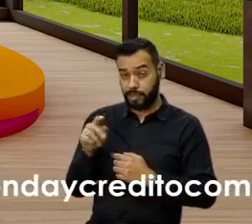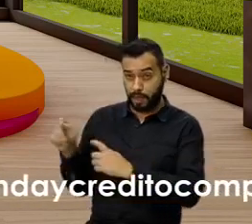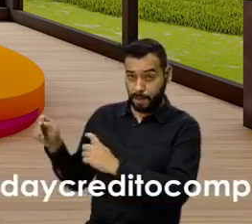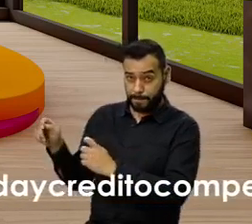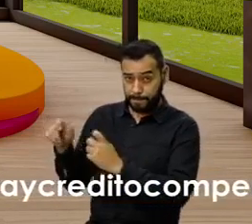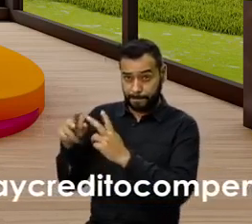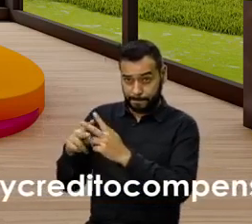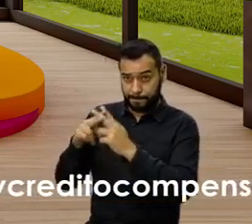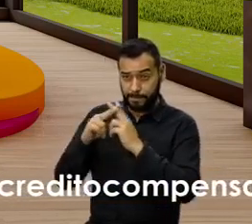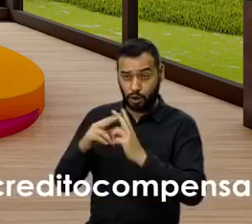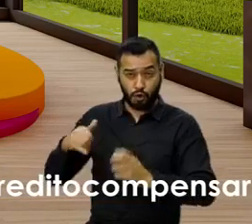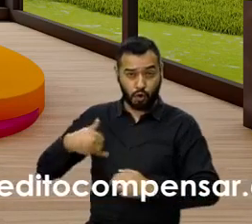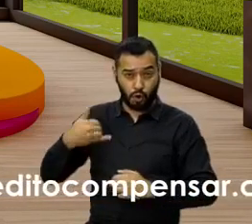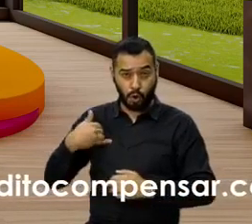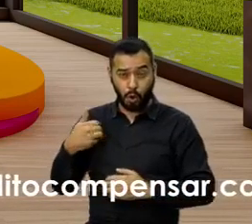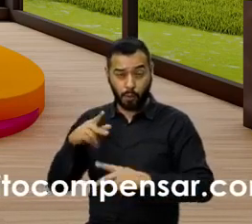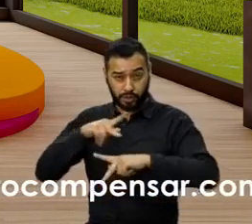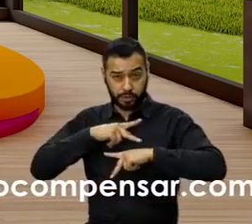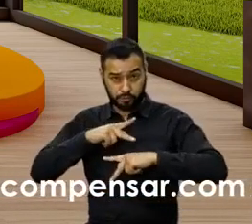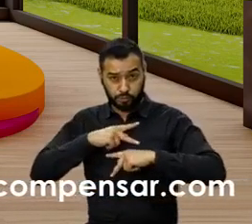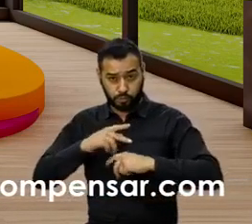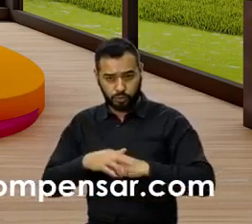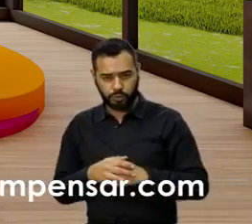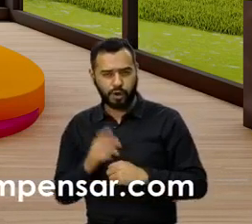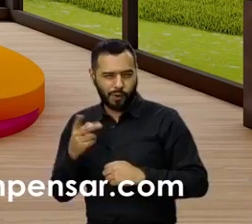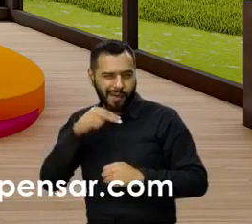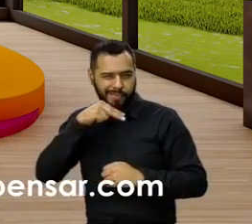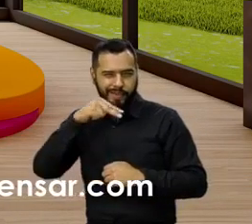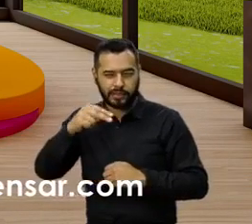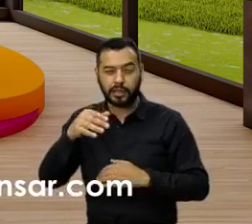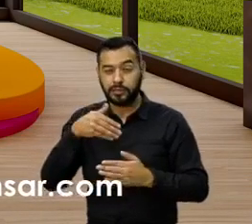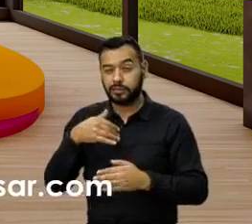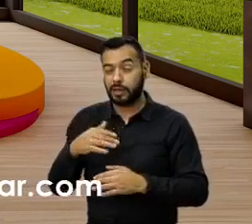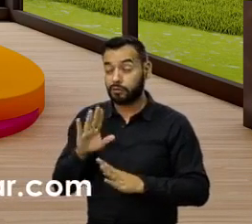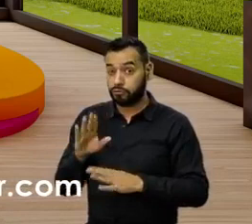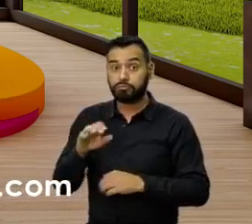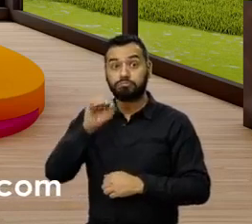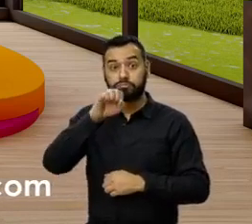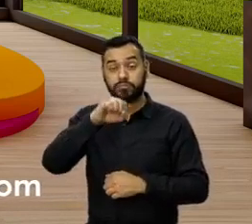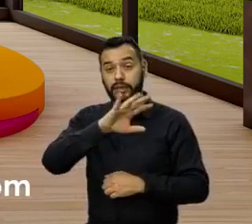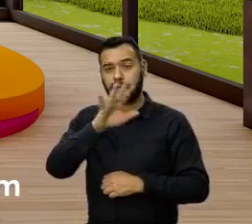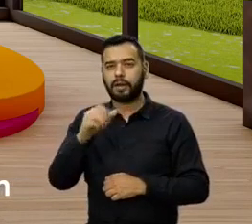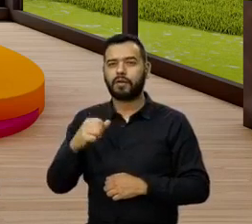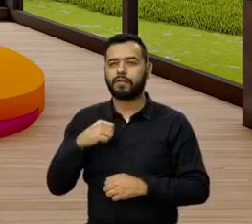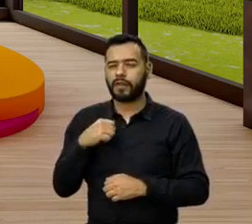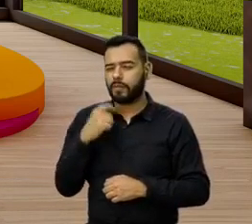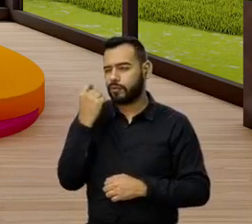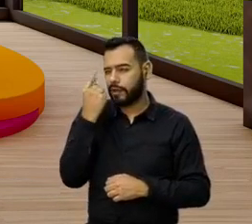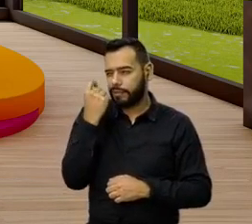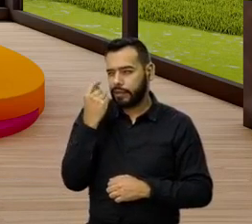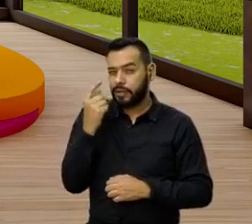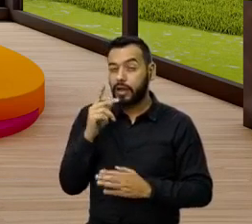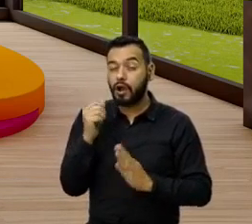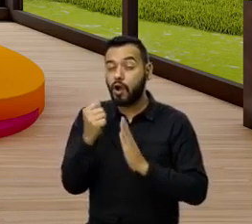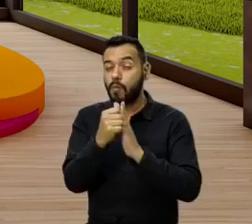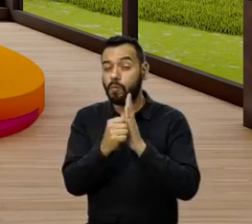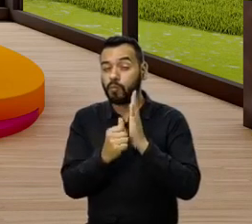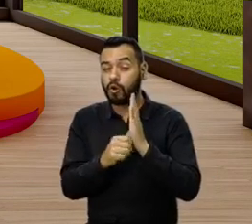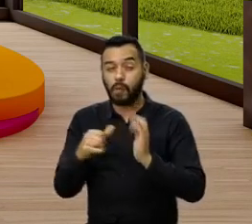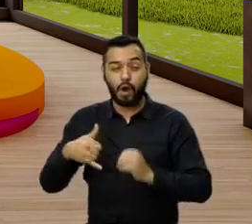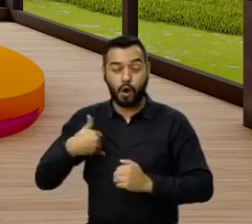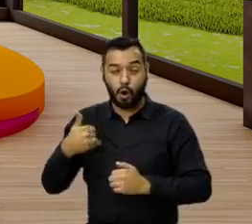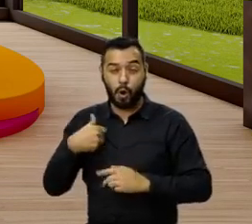crédito jóvenes propietarios que estamos como en tendencia con todo claro que sí bueno tenemos que entender un poco que el programa de jóvenes